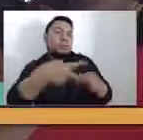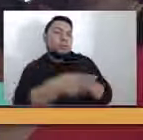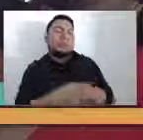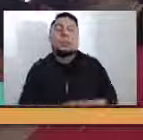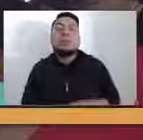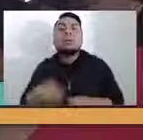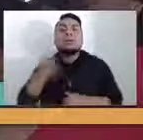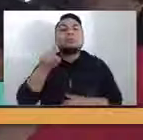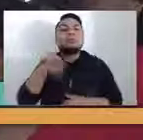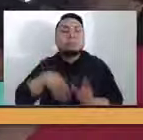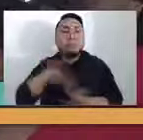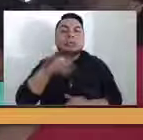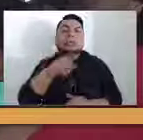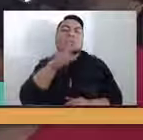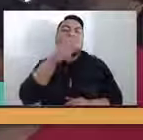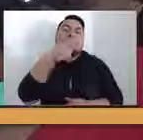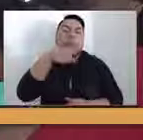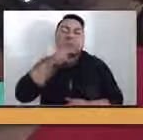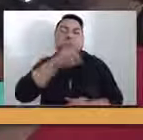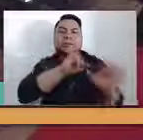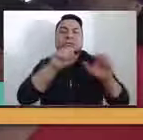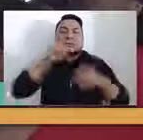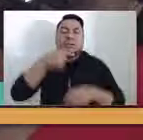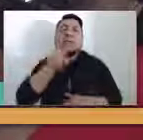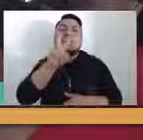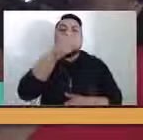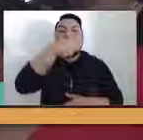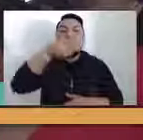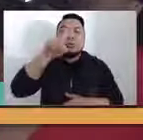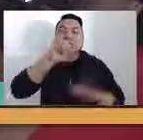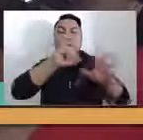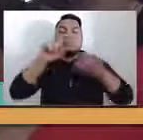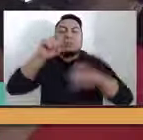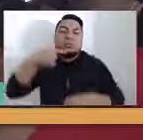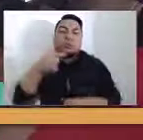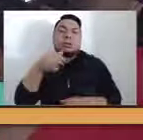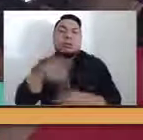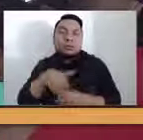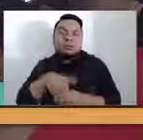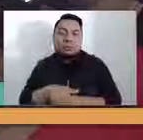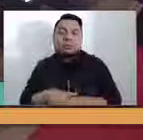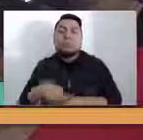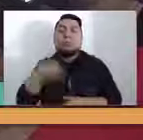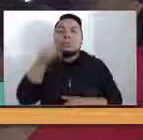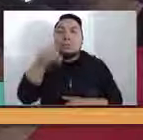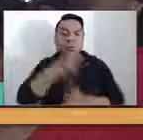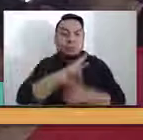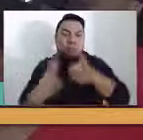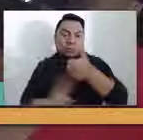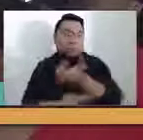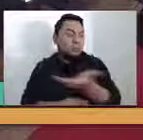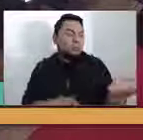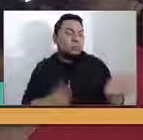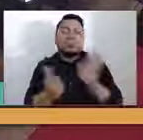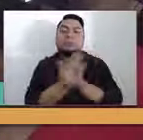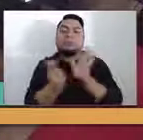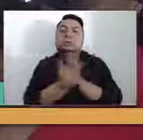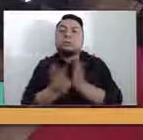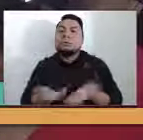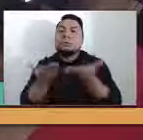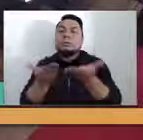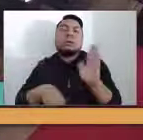de 2.600.000 votos. 2.600.000 votos. A ustedes, colegas regidores, la ley le otorga